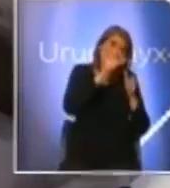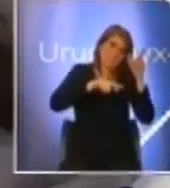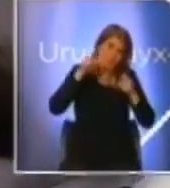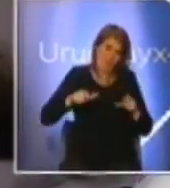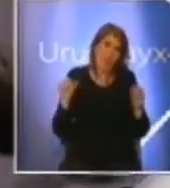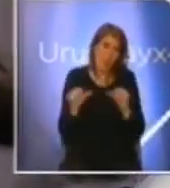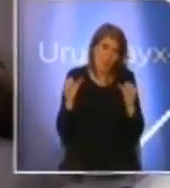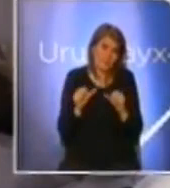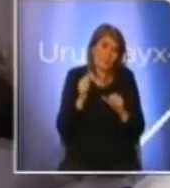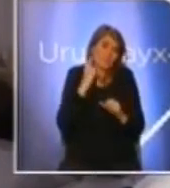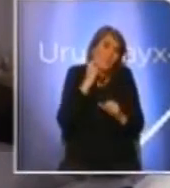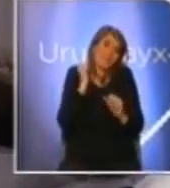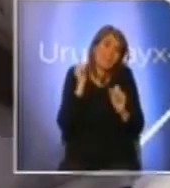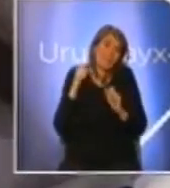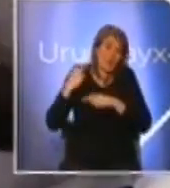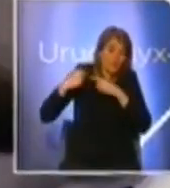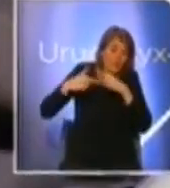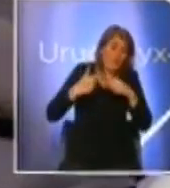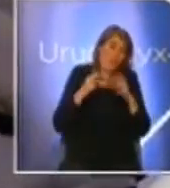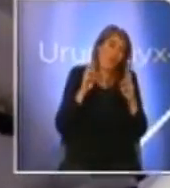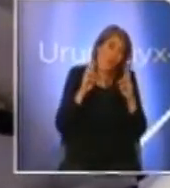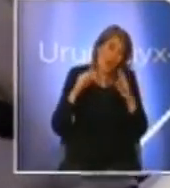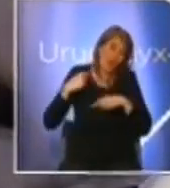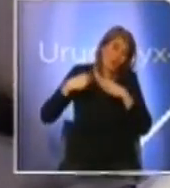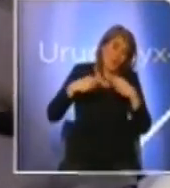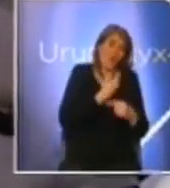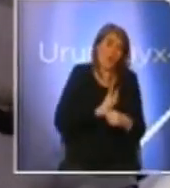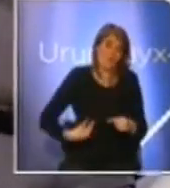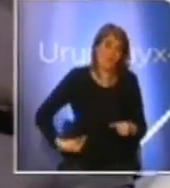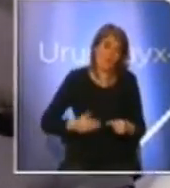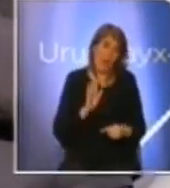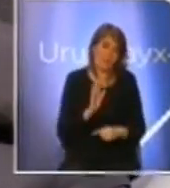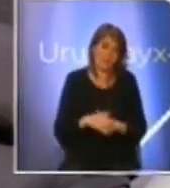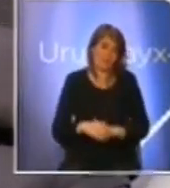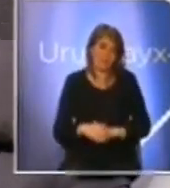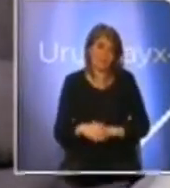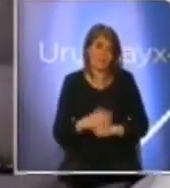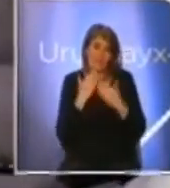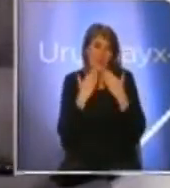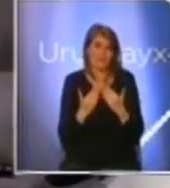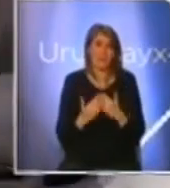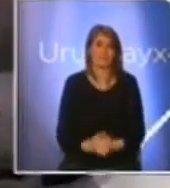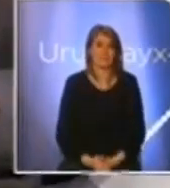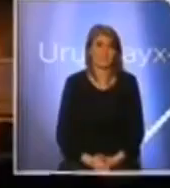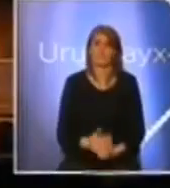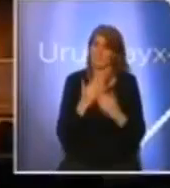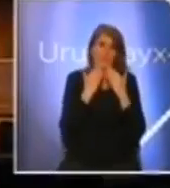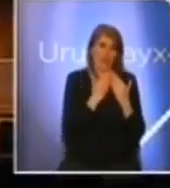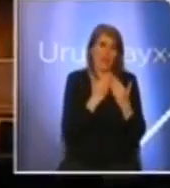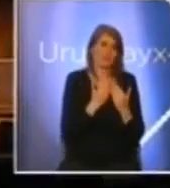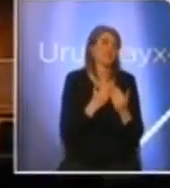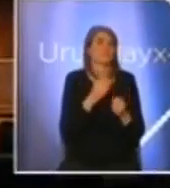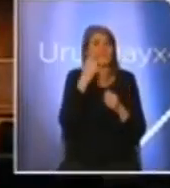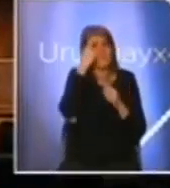pero que la siguiente administración tuviera un foco en eso nos ayudaría mucho a los emprendedores. Muchas gracias. Gracias, ingeniero Jodal. Yo me voy